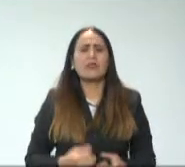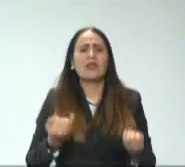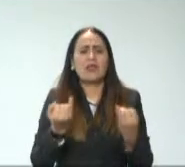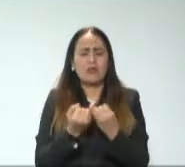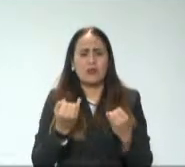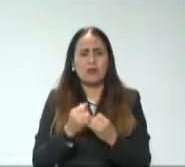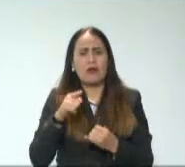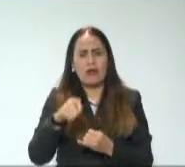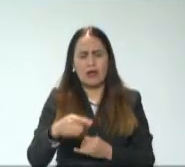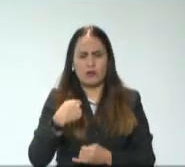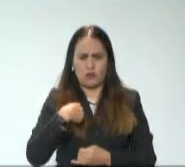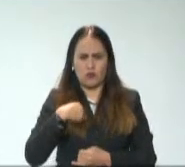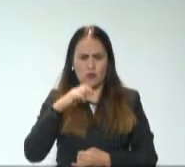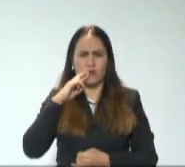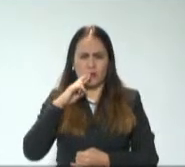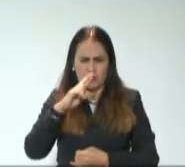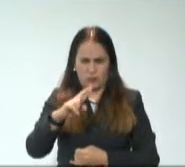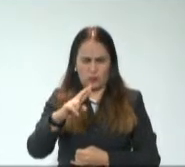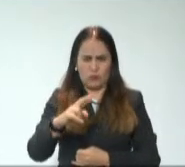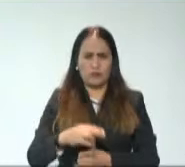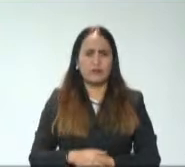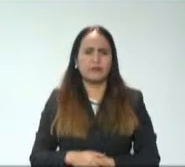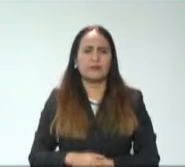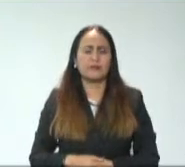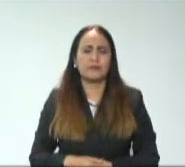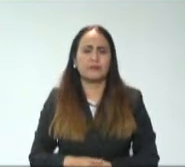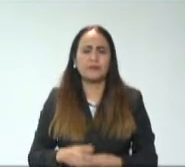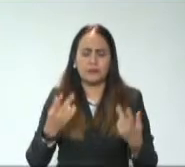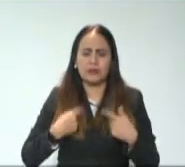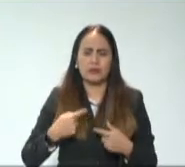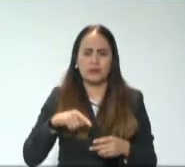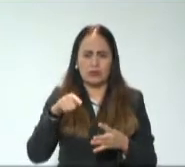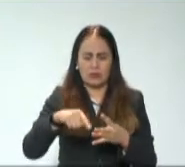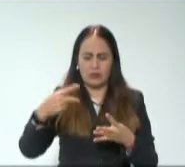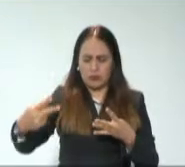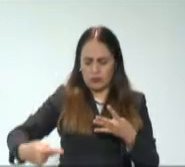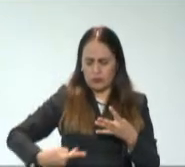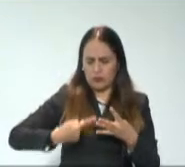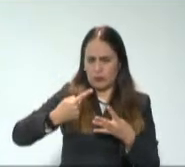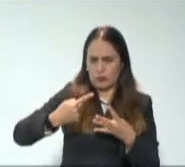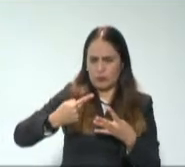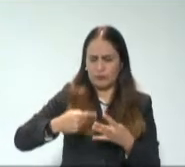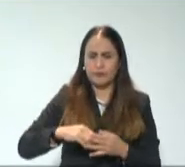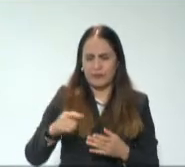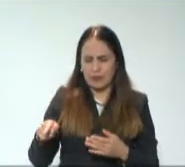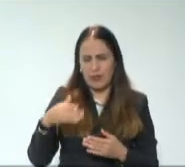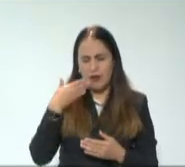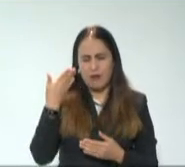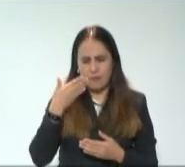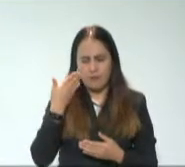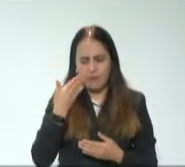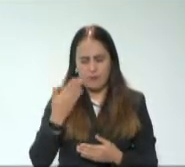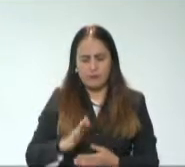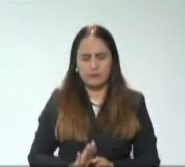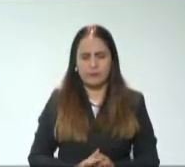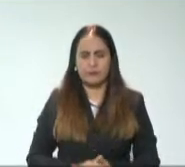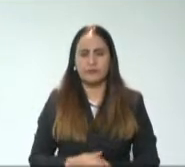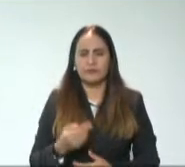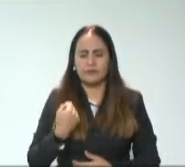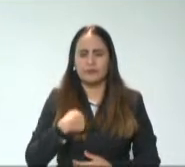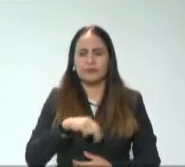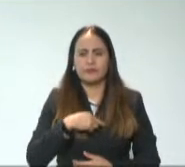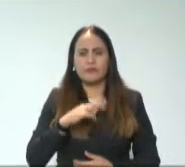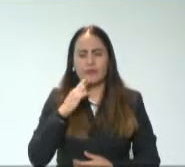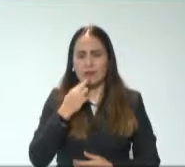aprovechar and para contestarle también al mismo tiempo a la persona que amablemente formula esto comentamos